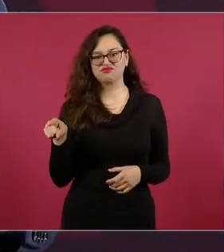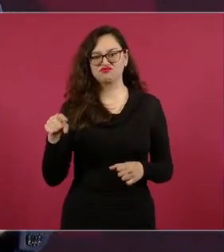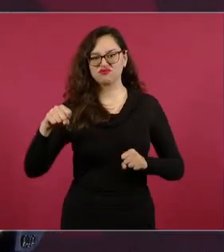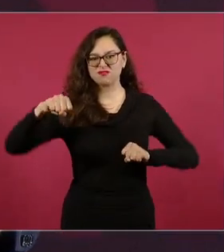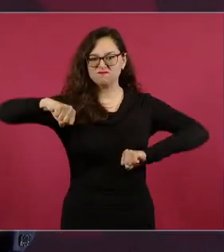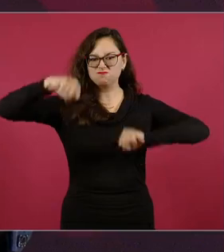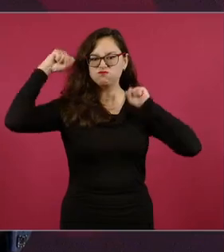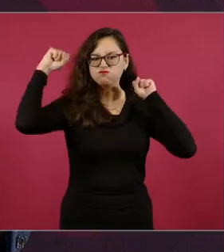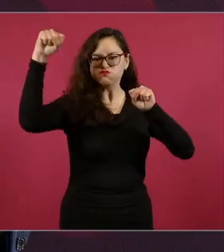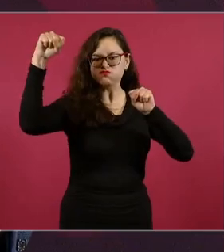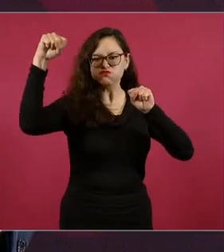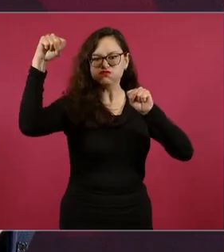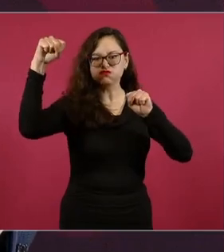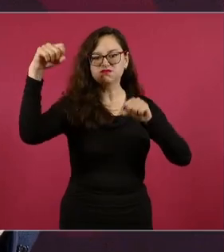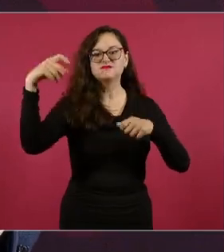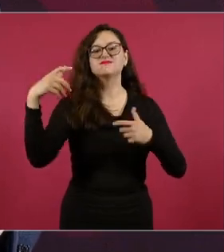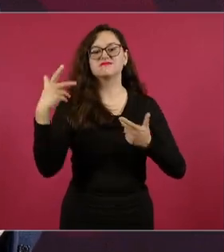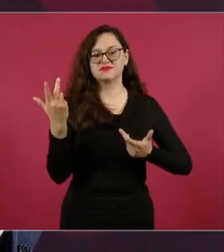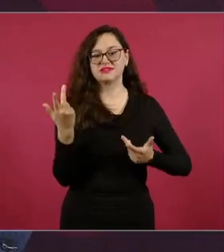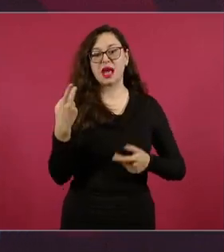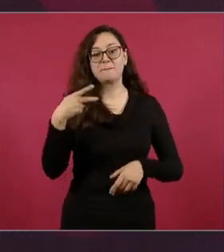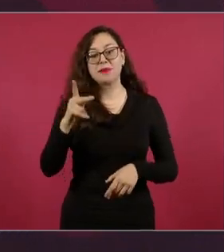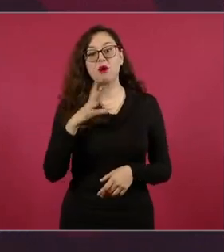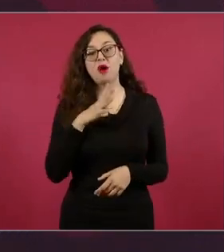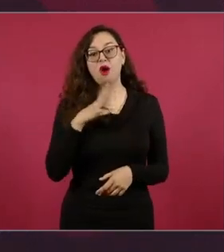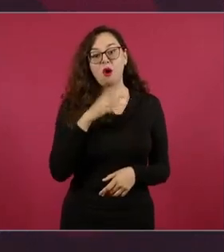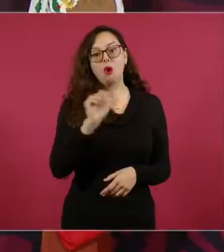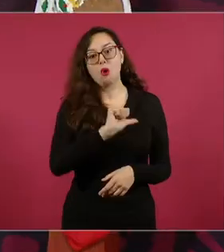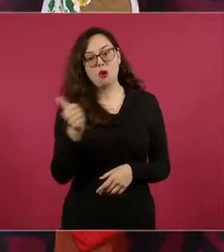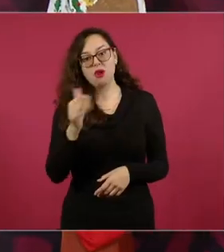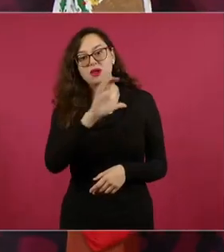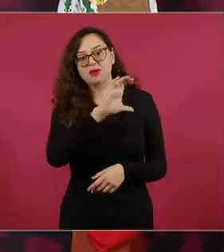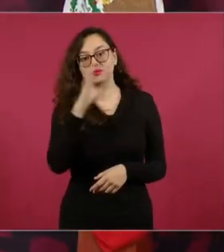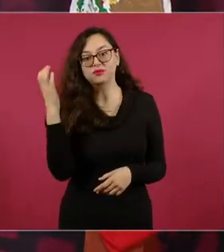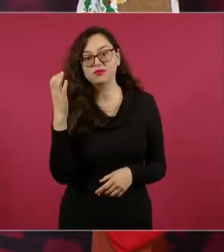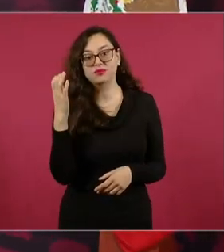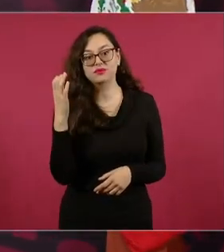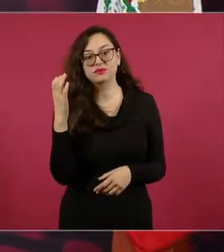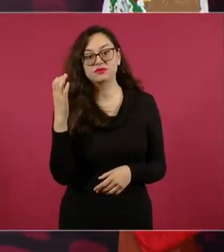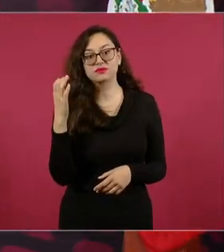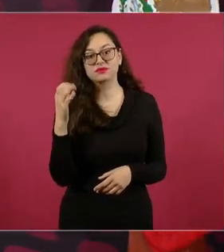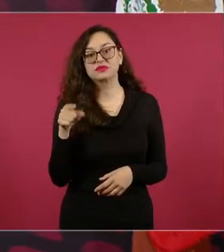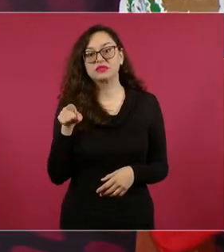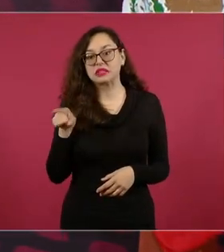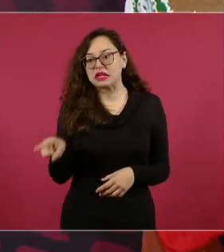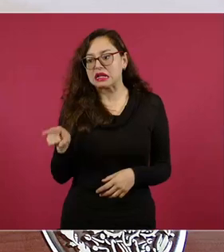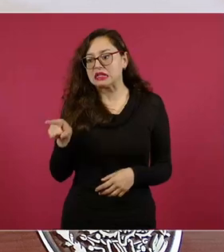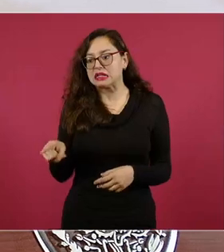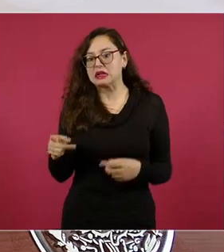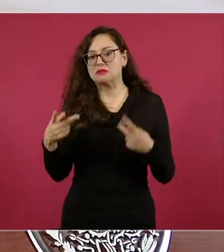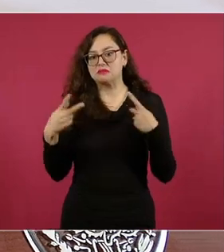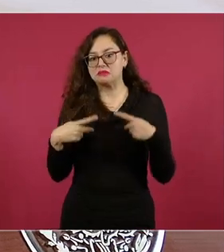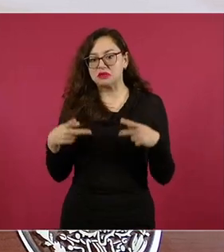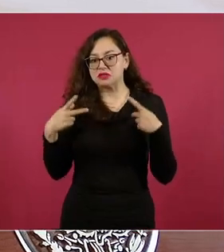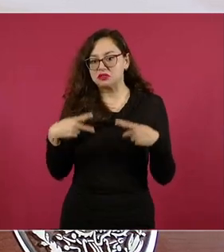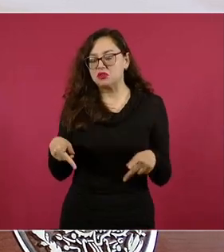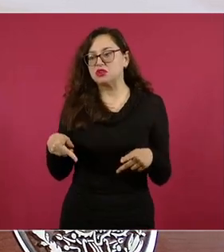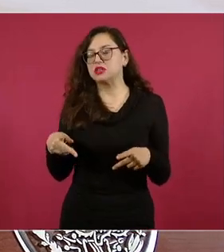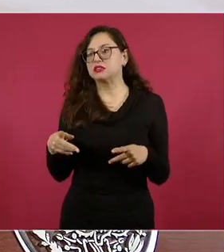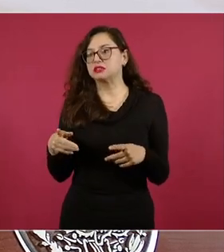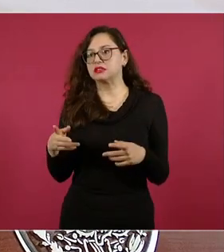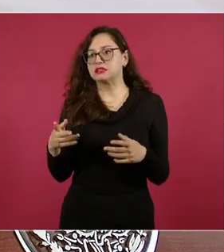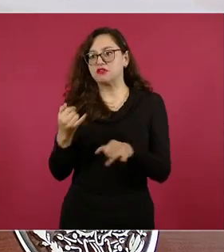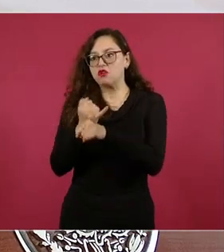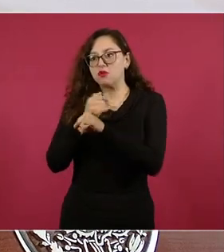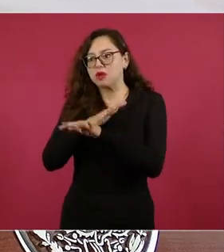protestando, sino una donde está entregando un periódico o un